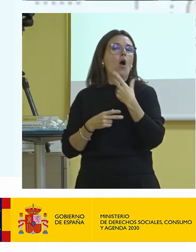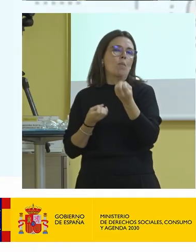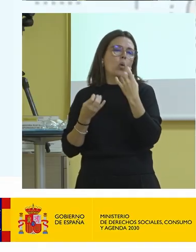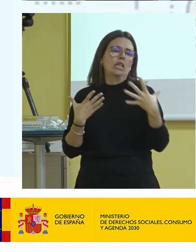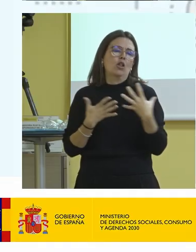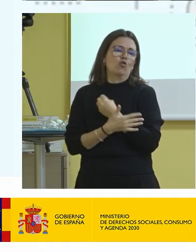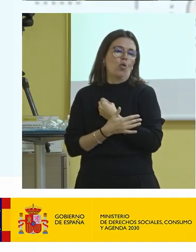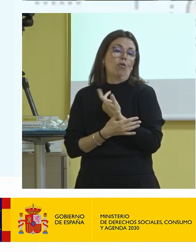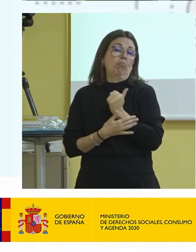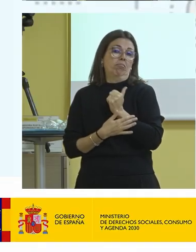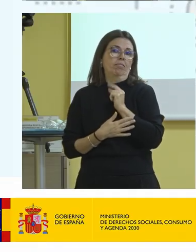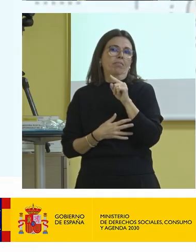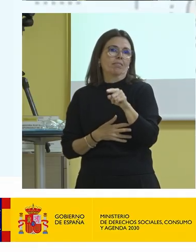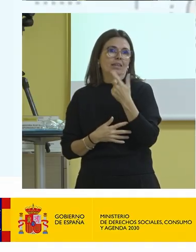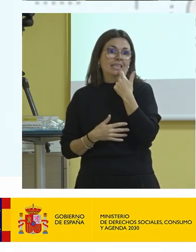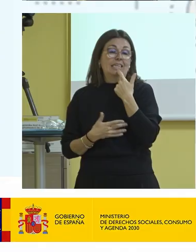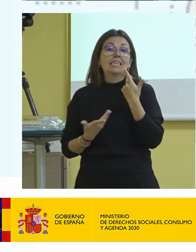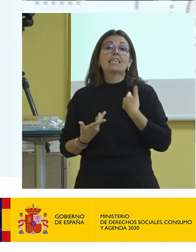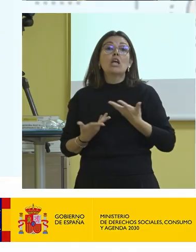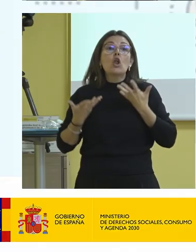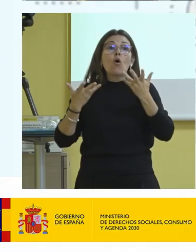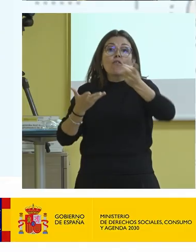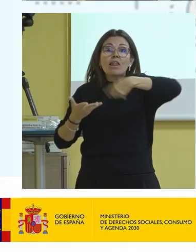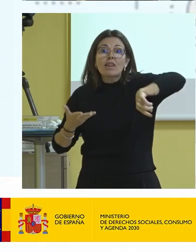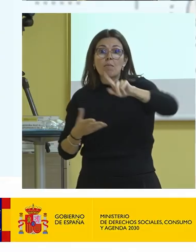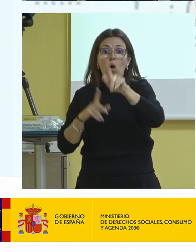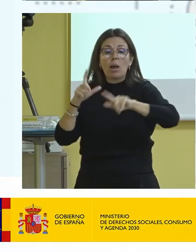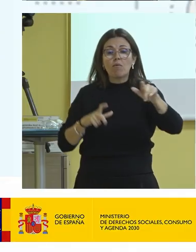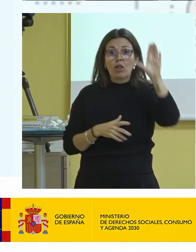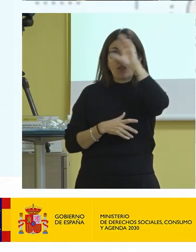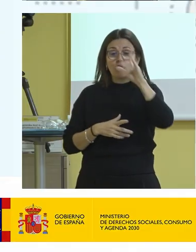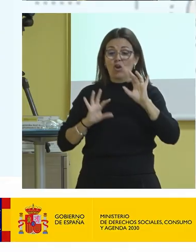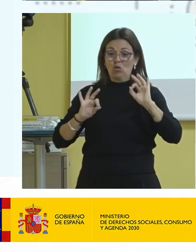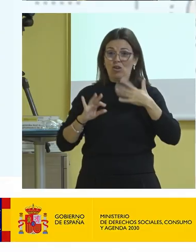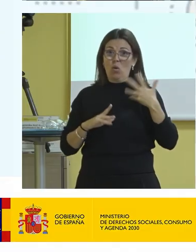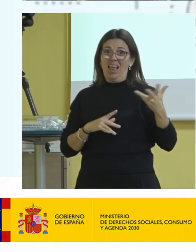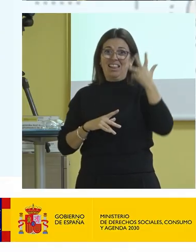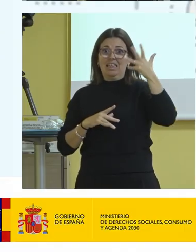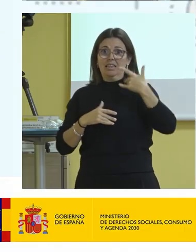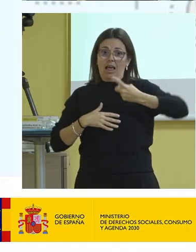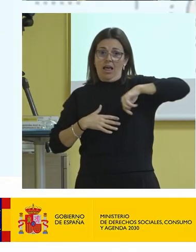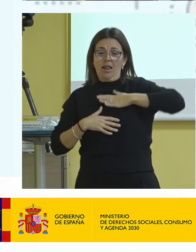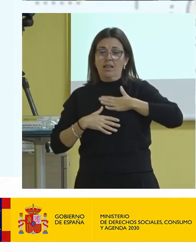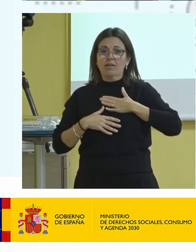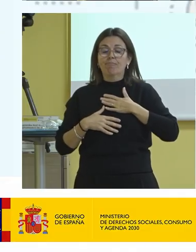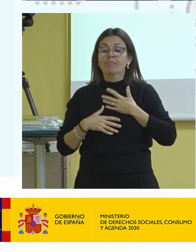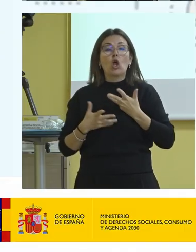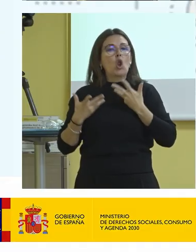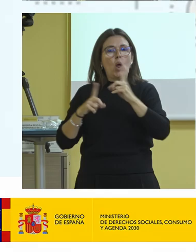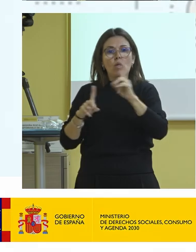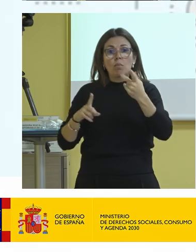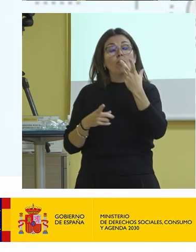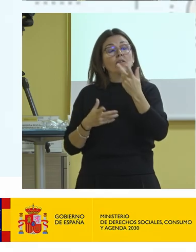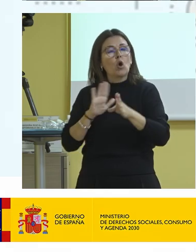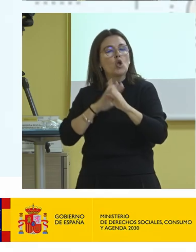¿verdad? Si no ponemos al servicio de la población la ciencia, la convertimos en algo exclusivo y elitista, también estamos ayudando a que